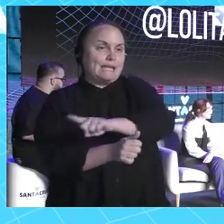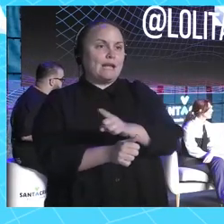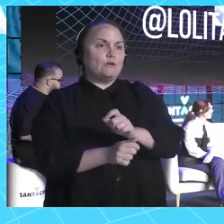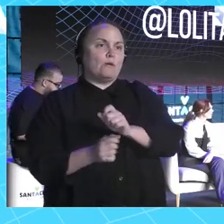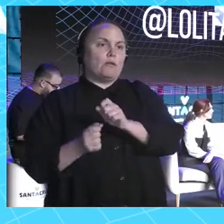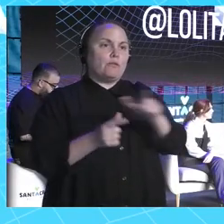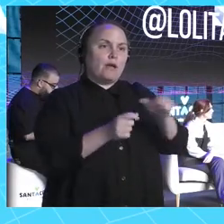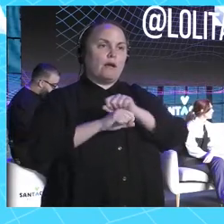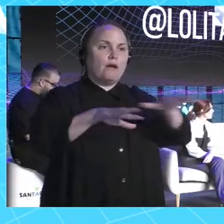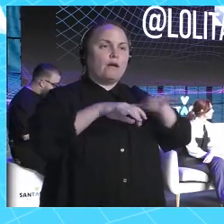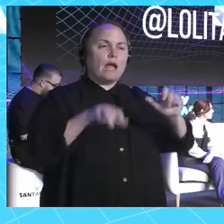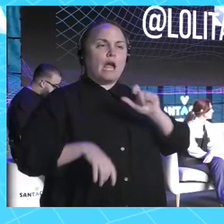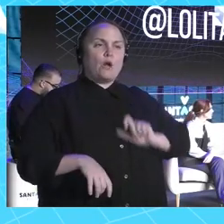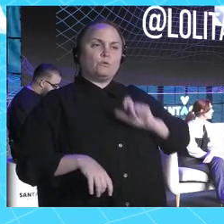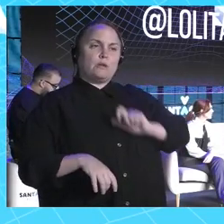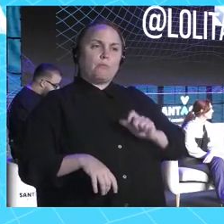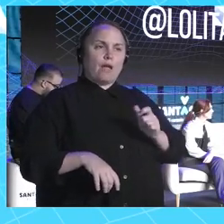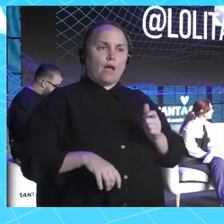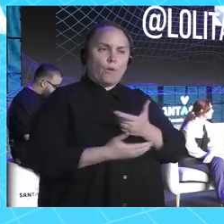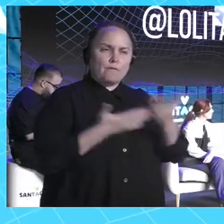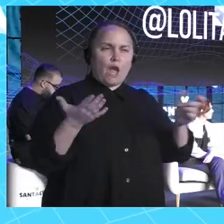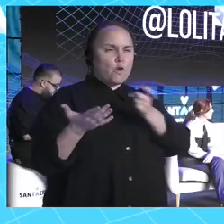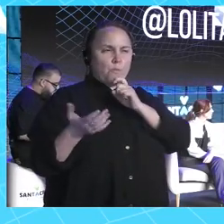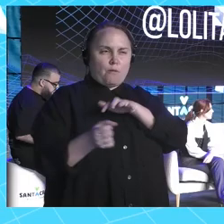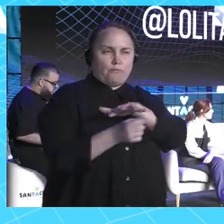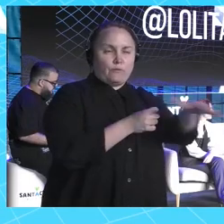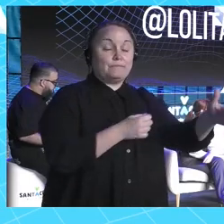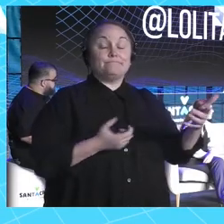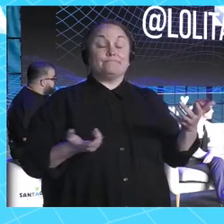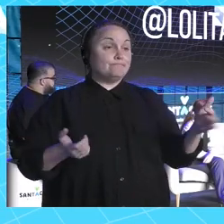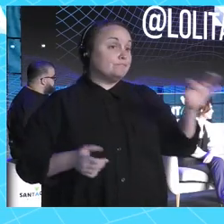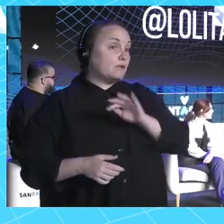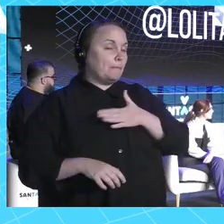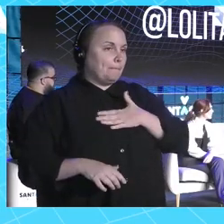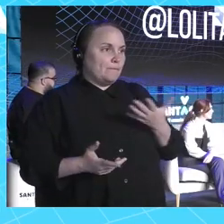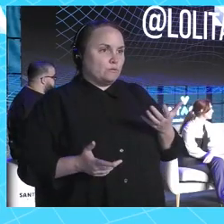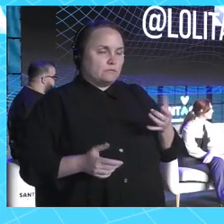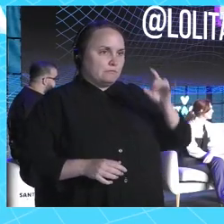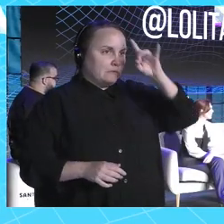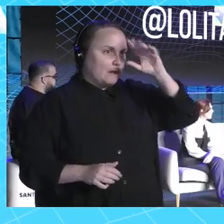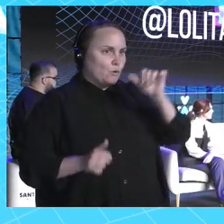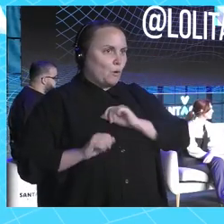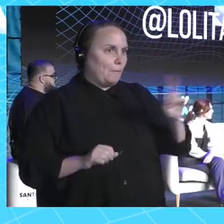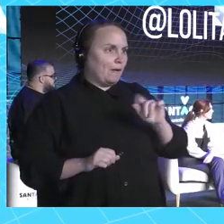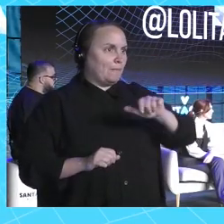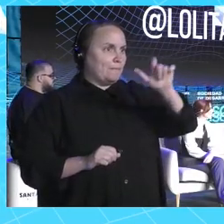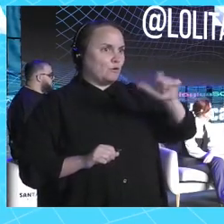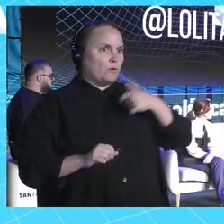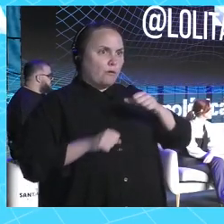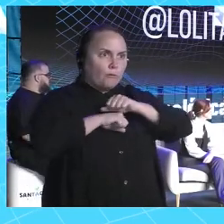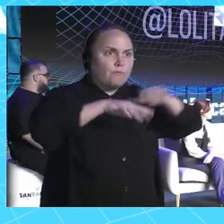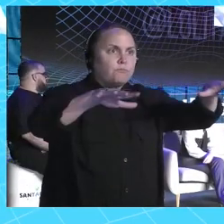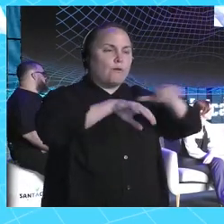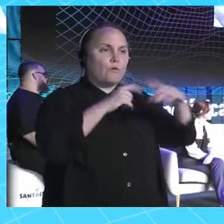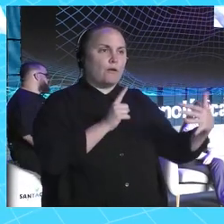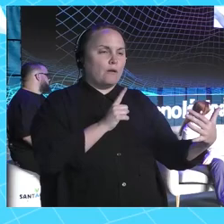la verdad que para mí fue una sorpresa porque no me esperaba para nada que pudiera influenciar en tanta gente hasta un día que